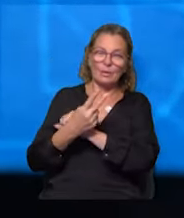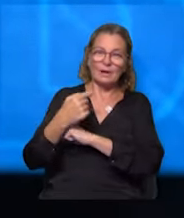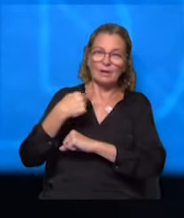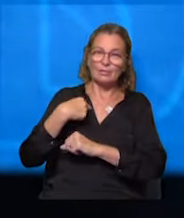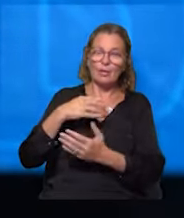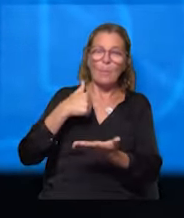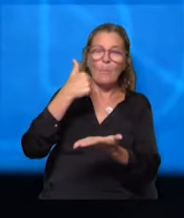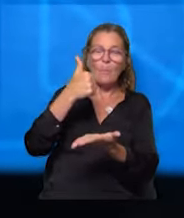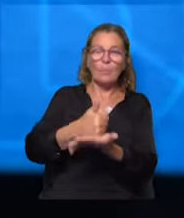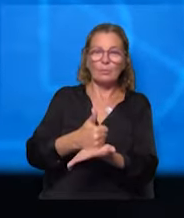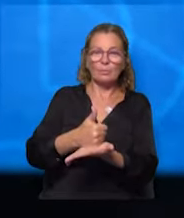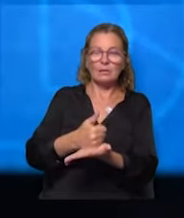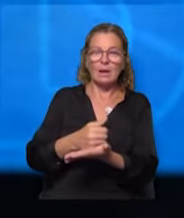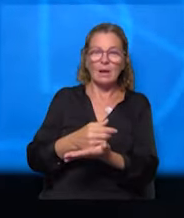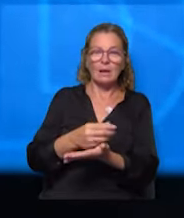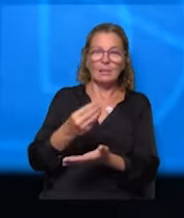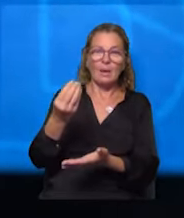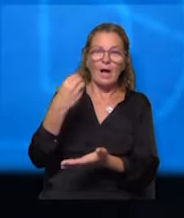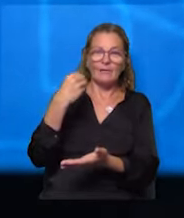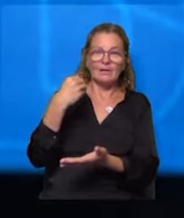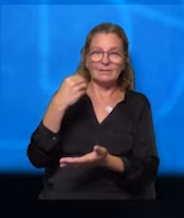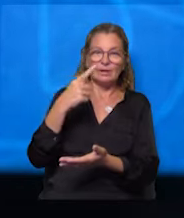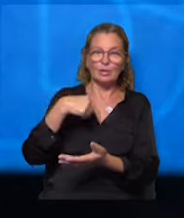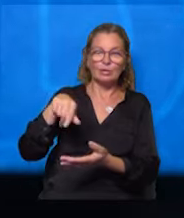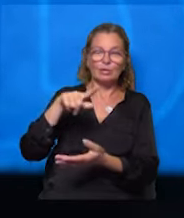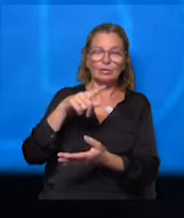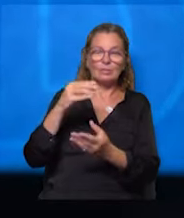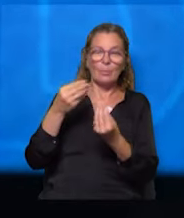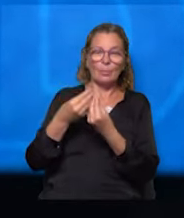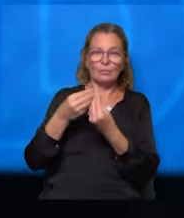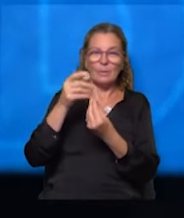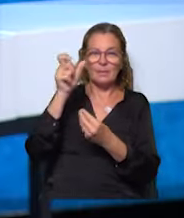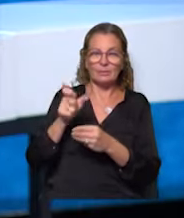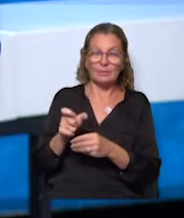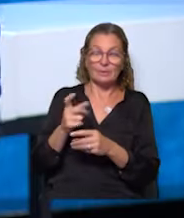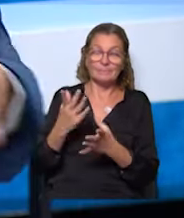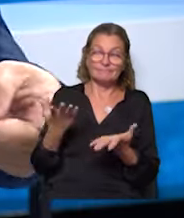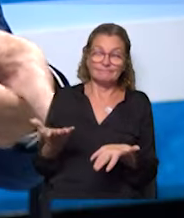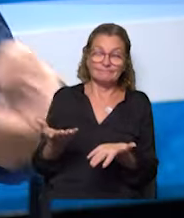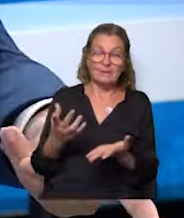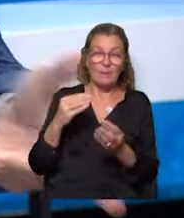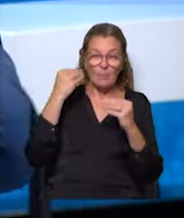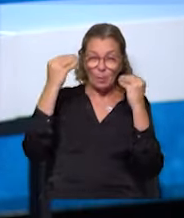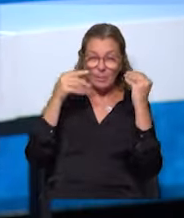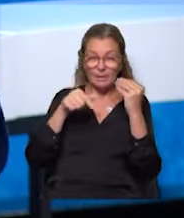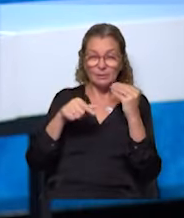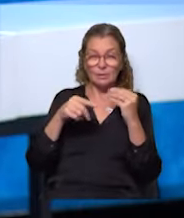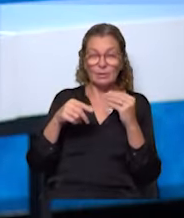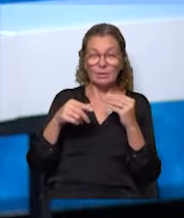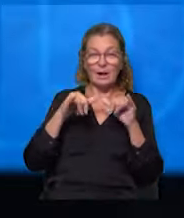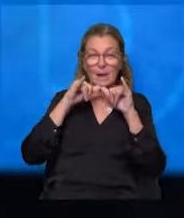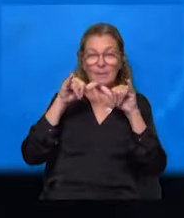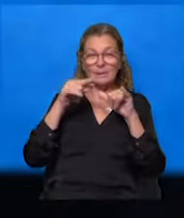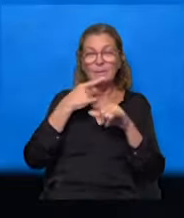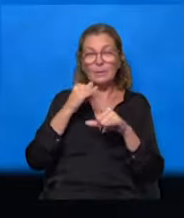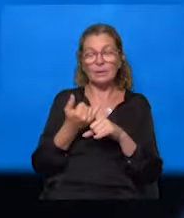yo puse a pesar de las advertencias de tantos correligionario del partido te preocupa que esto se pueda dar ahora en la campaña